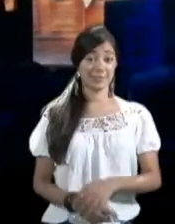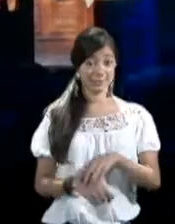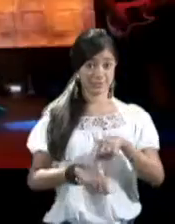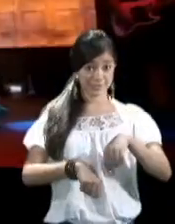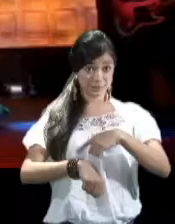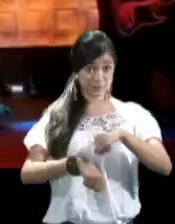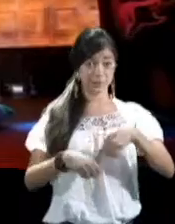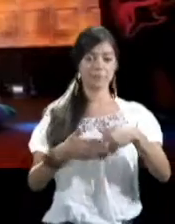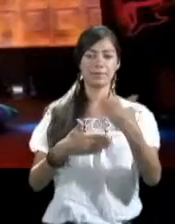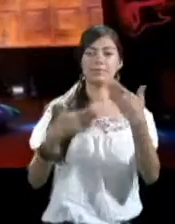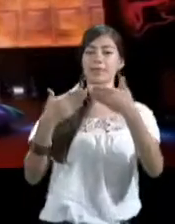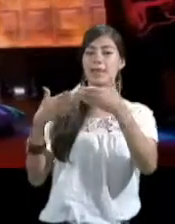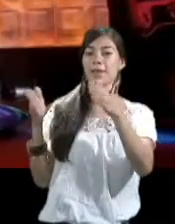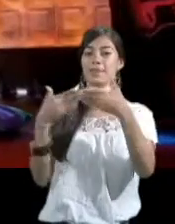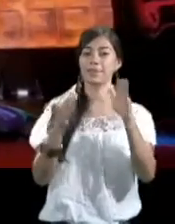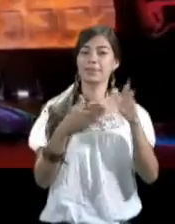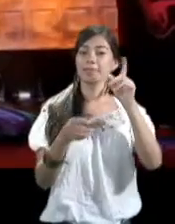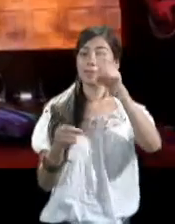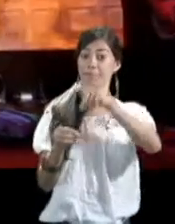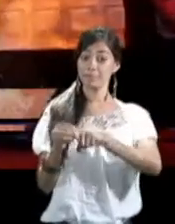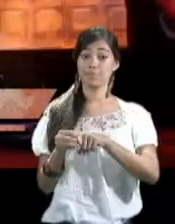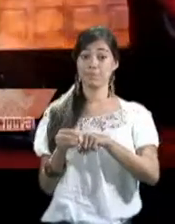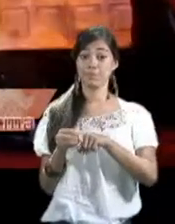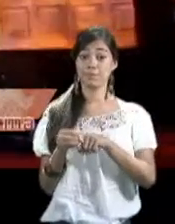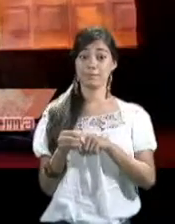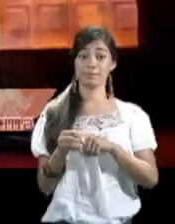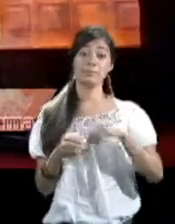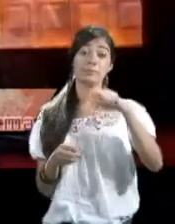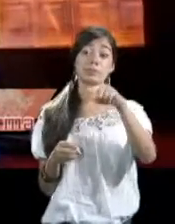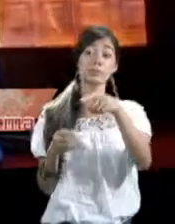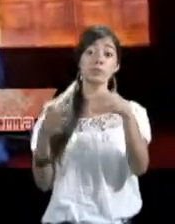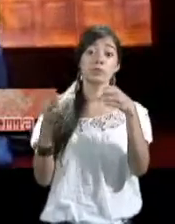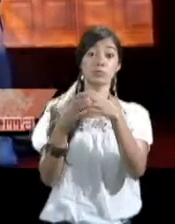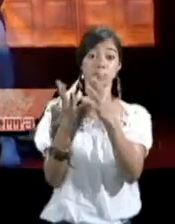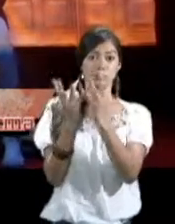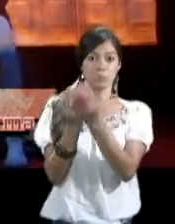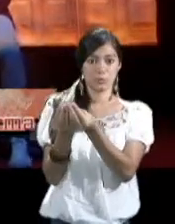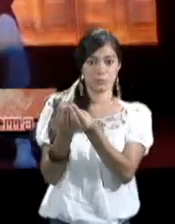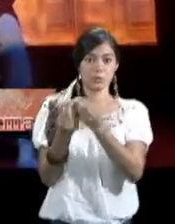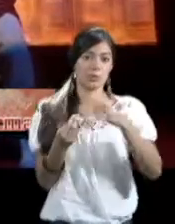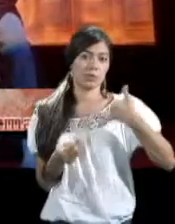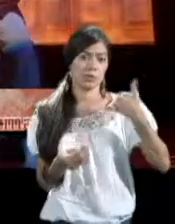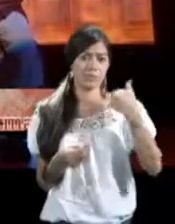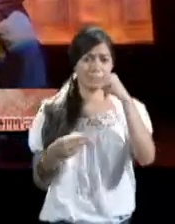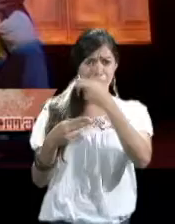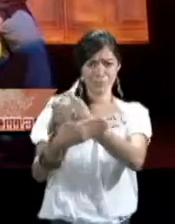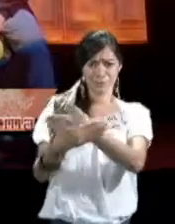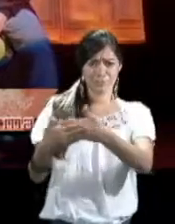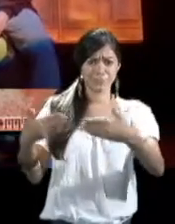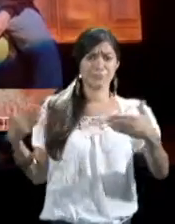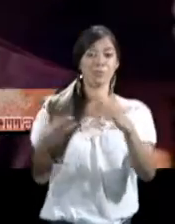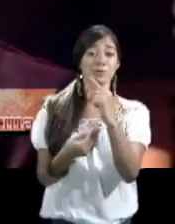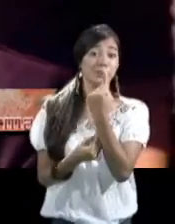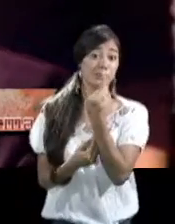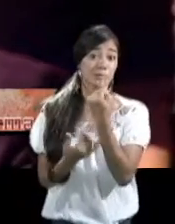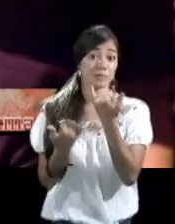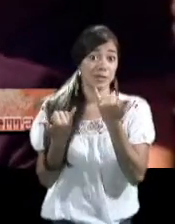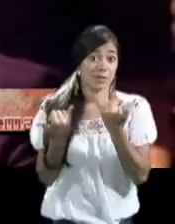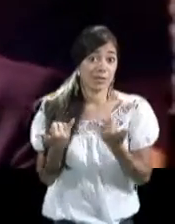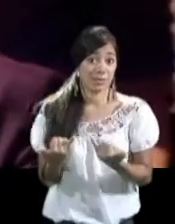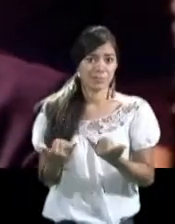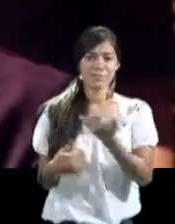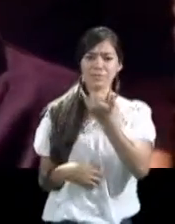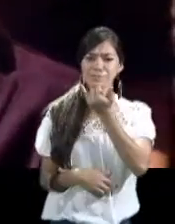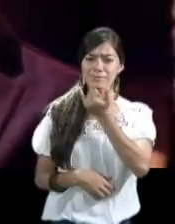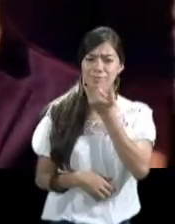Cuando faltan horas para que se inicie la preventa de entradas para el concierto de One Direction en Chile, la popularidad del grupo adolescente crece día a día. Sin embargo, uno de